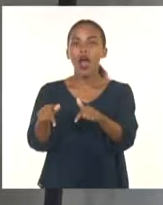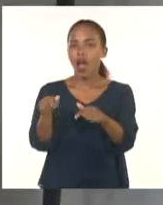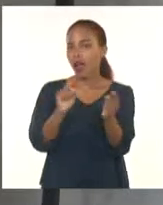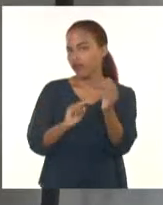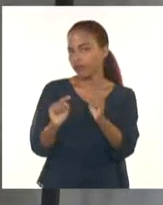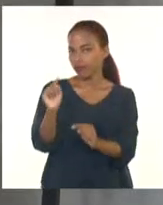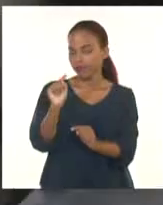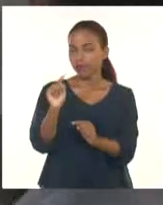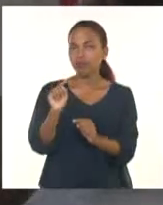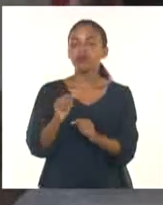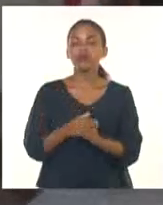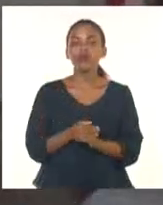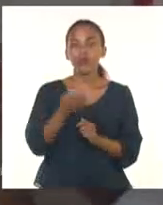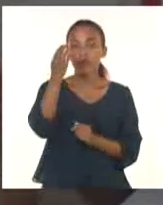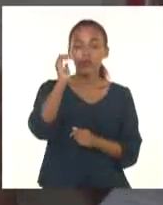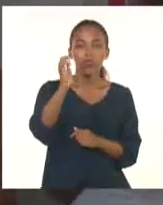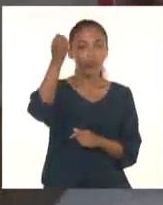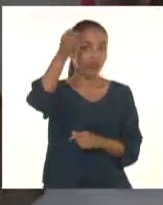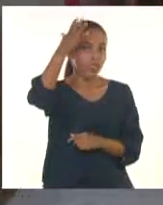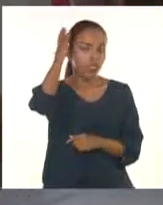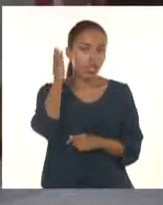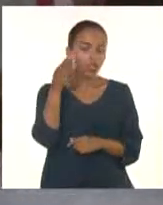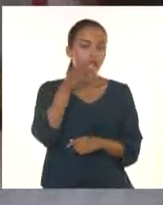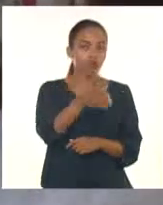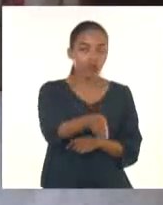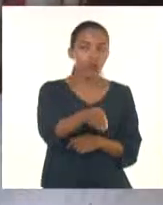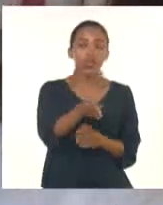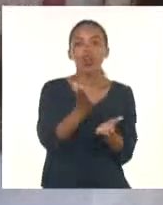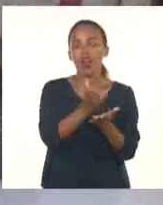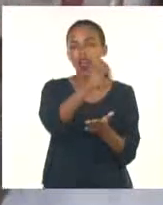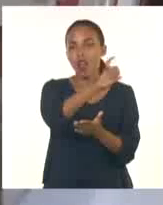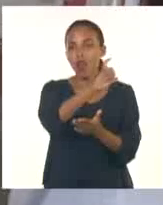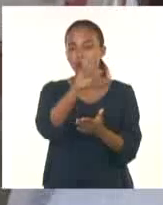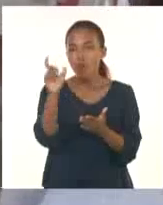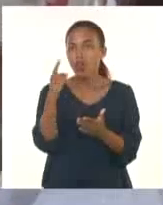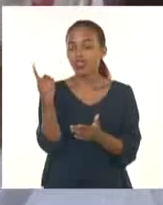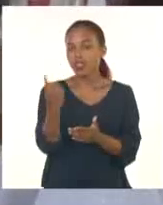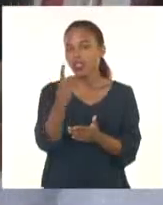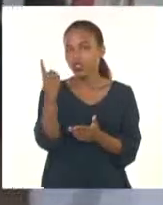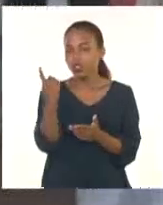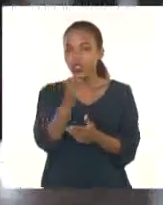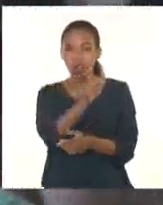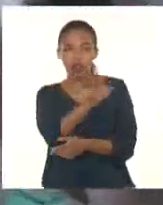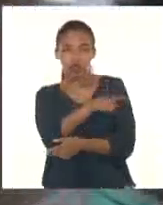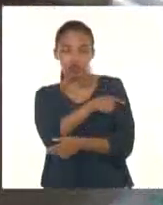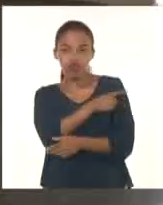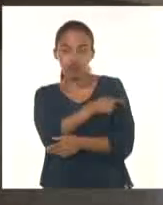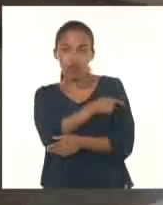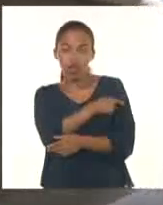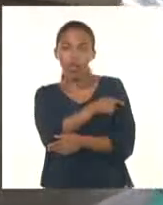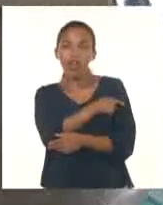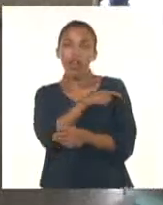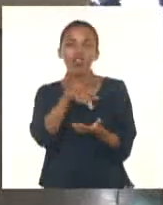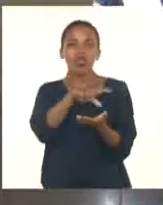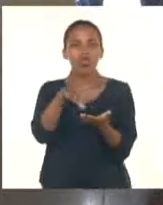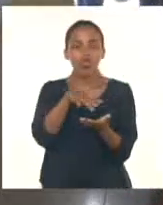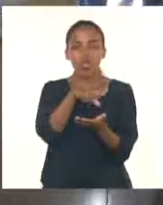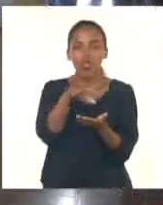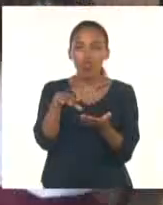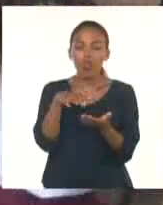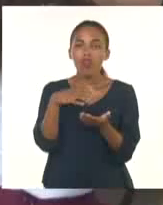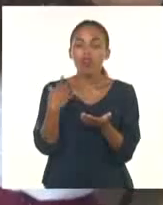Díaz-Canel recorrió la remozada Escuela Nacional Rural Multígrado Orlando Expósito Expósito, que se encuentra inmersa en